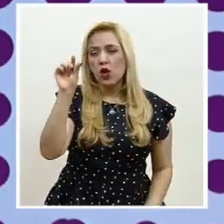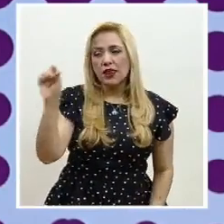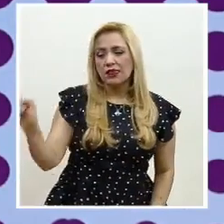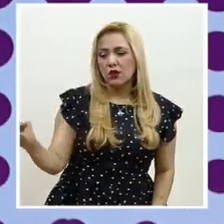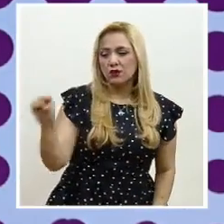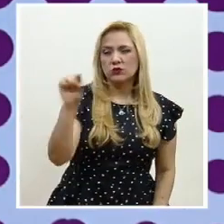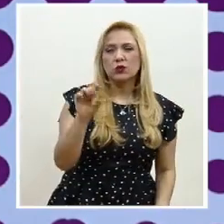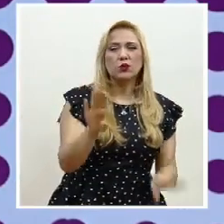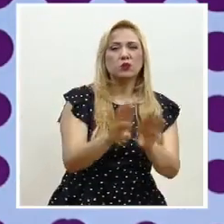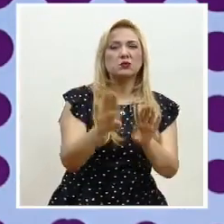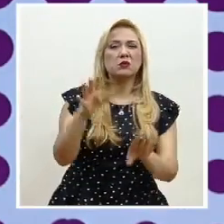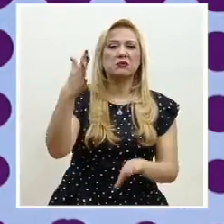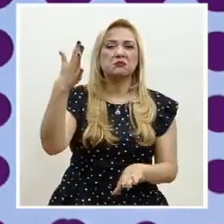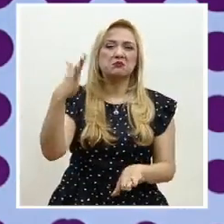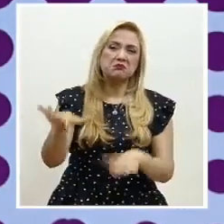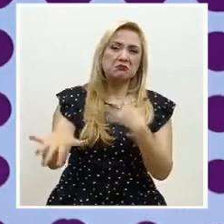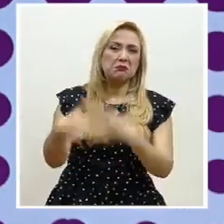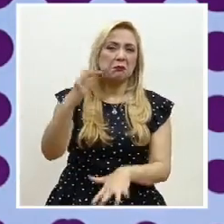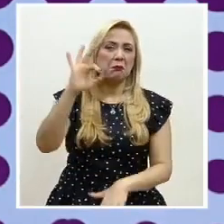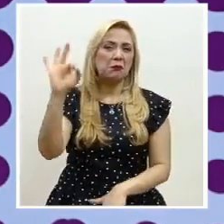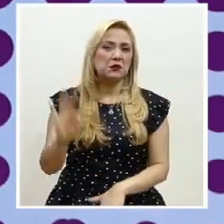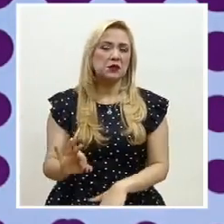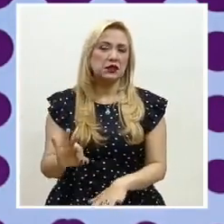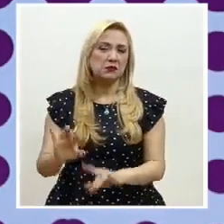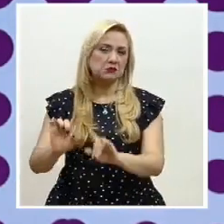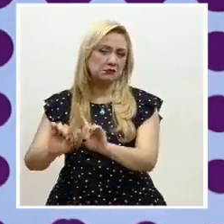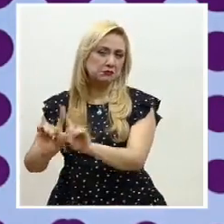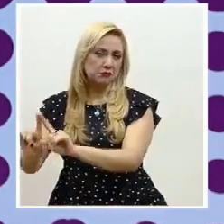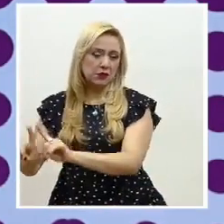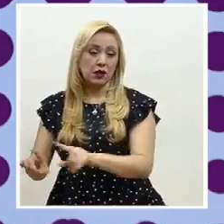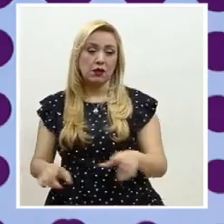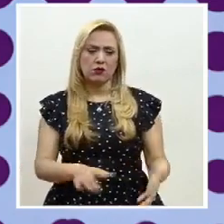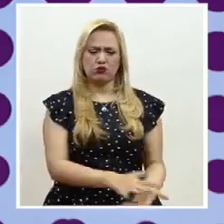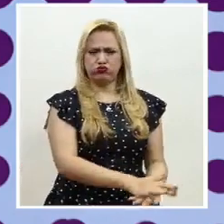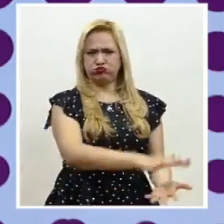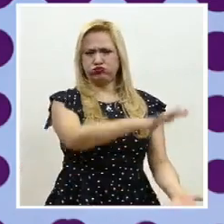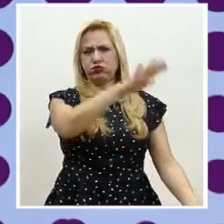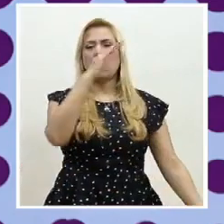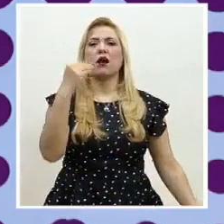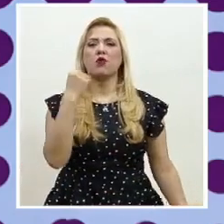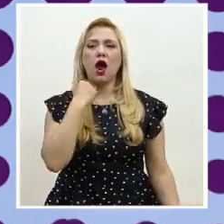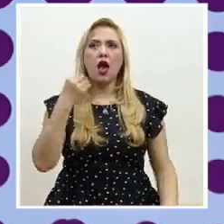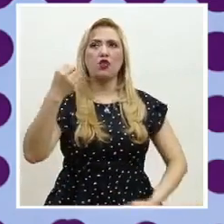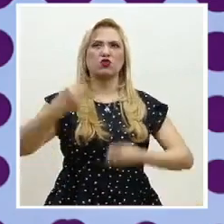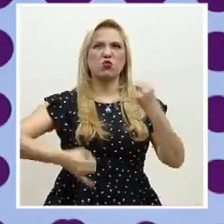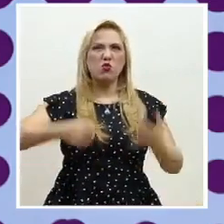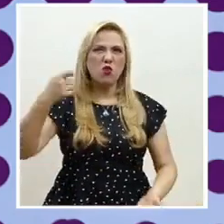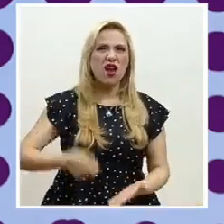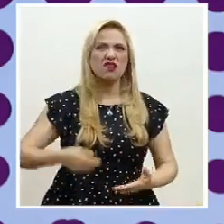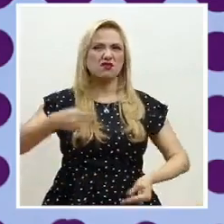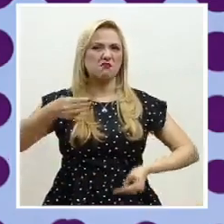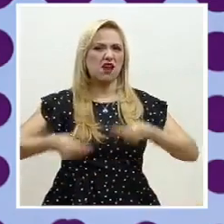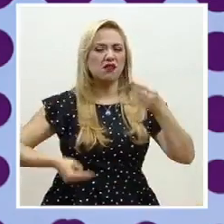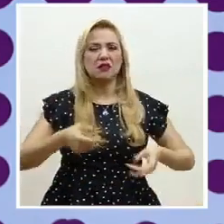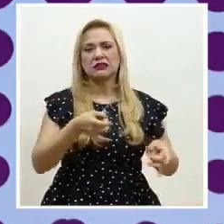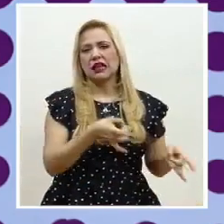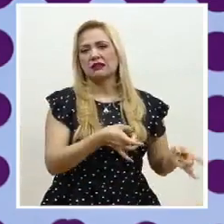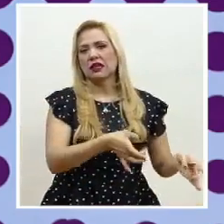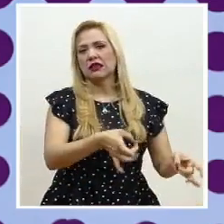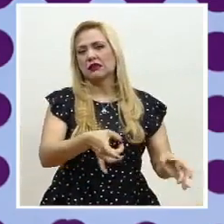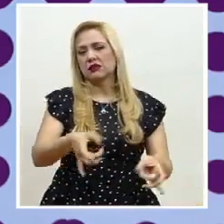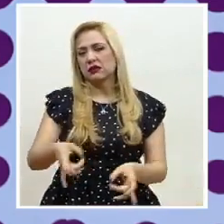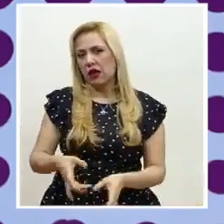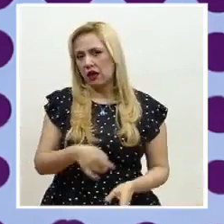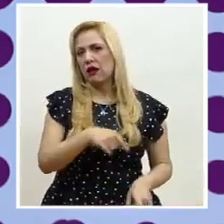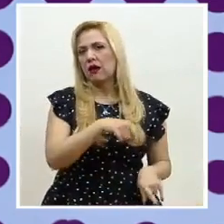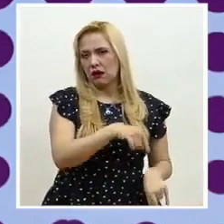fuera, digamos, más plural. Era un perfil acotado legislativamente a las 2/3 partes, que era un poco lo que observaba el ministro González